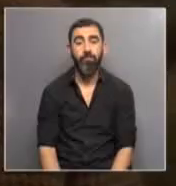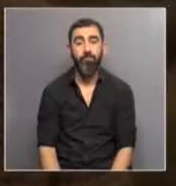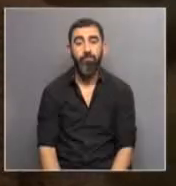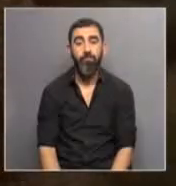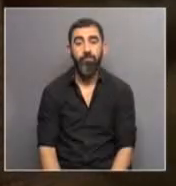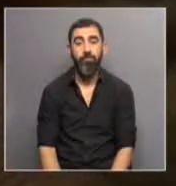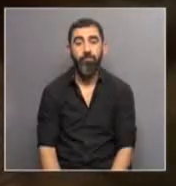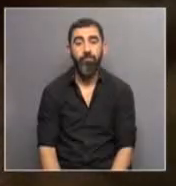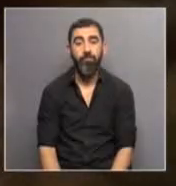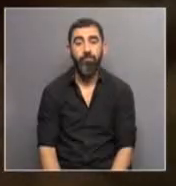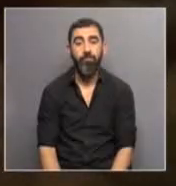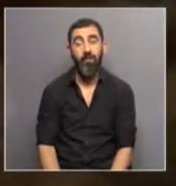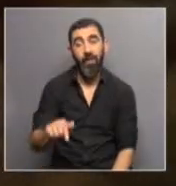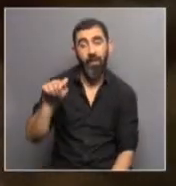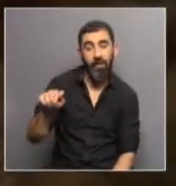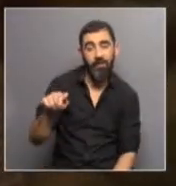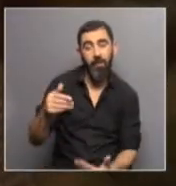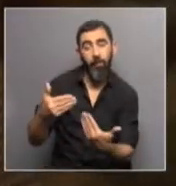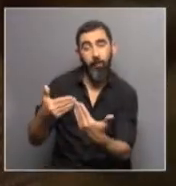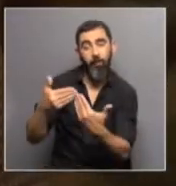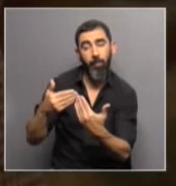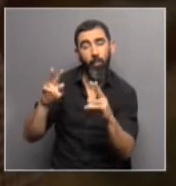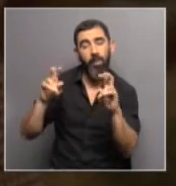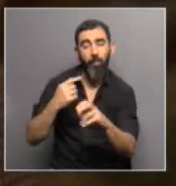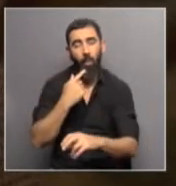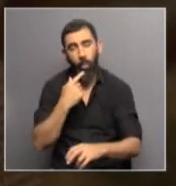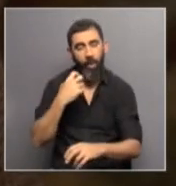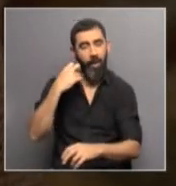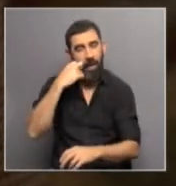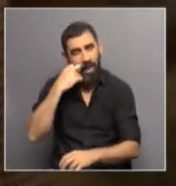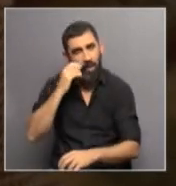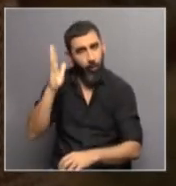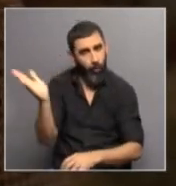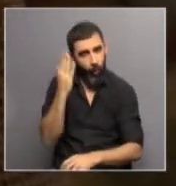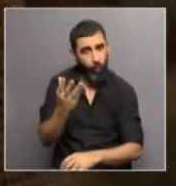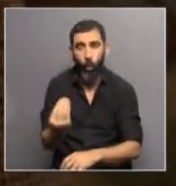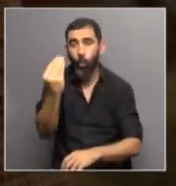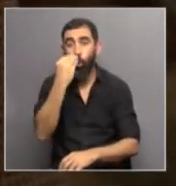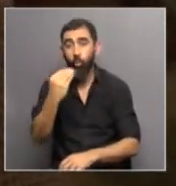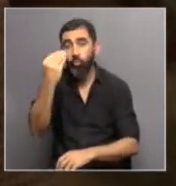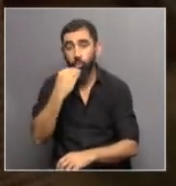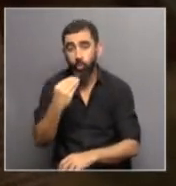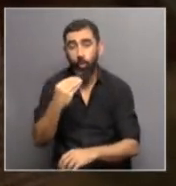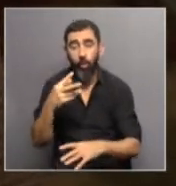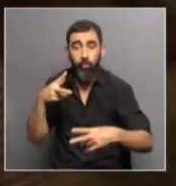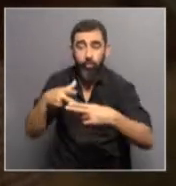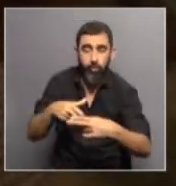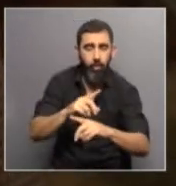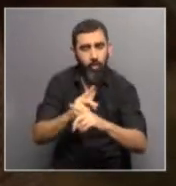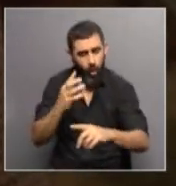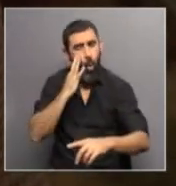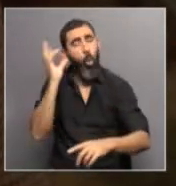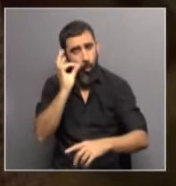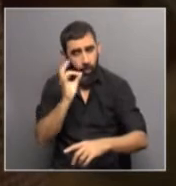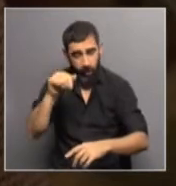Ese cuestionamiento a la carne, a la producción y al consumo de carne, en realidad más que trabas son oportunidades que recibe